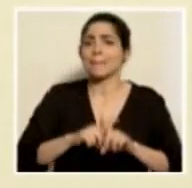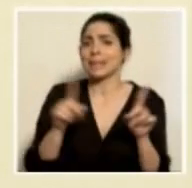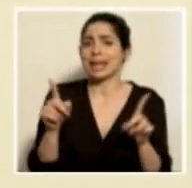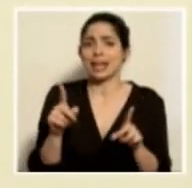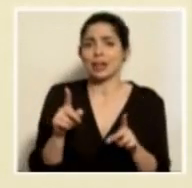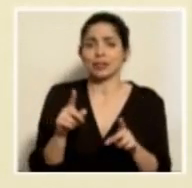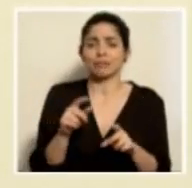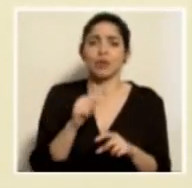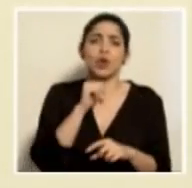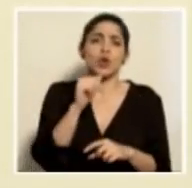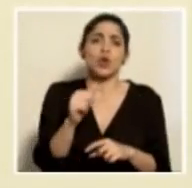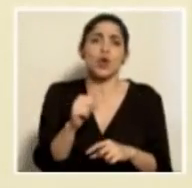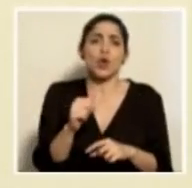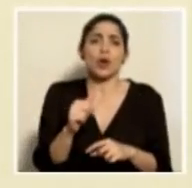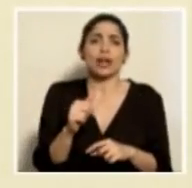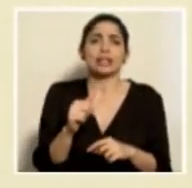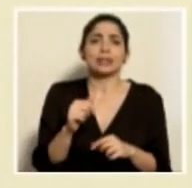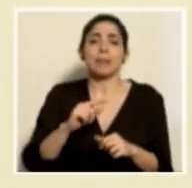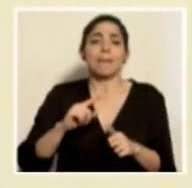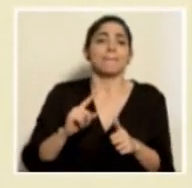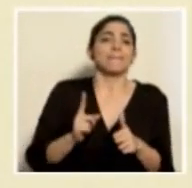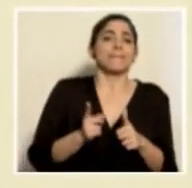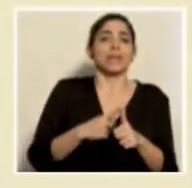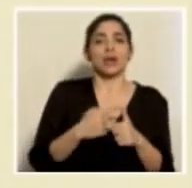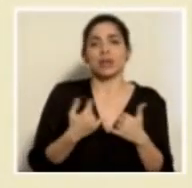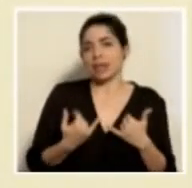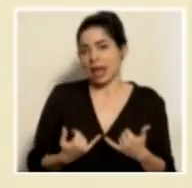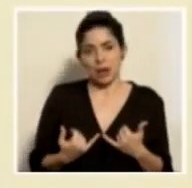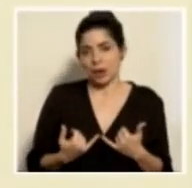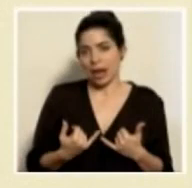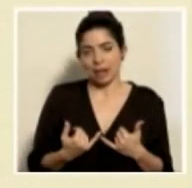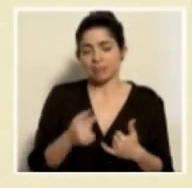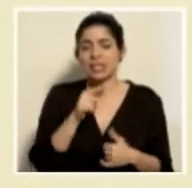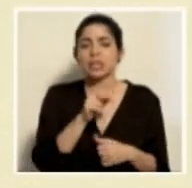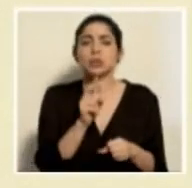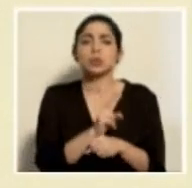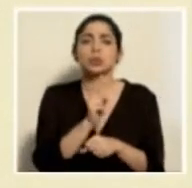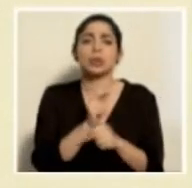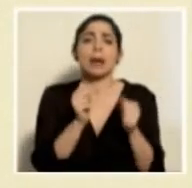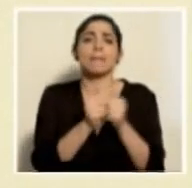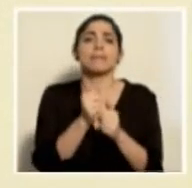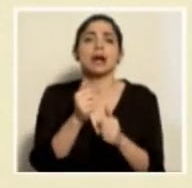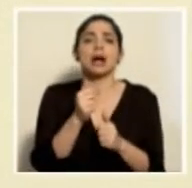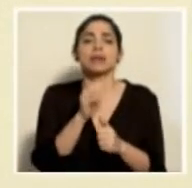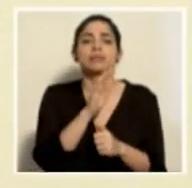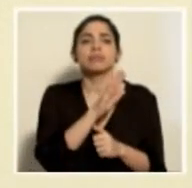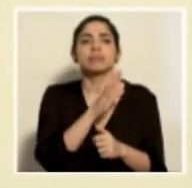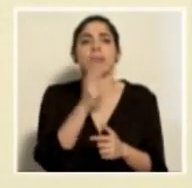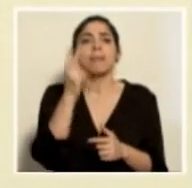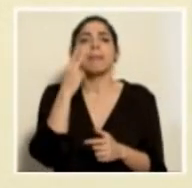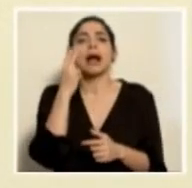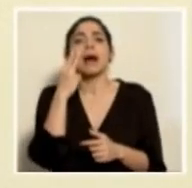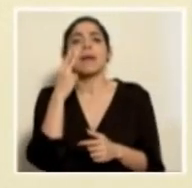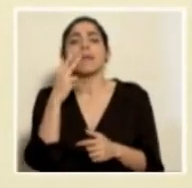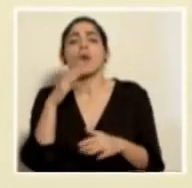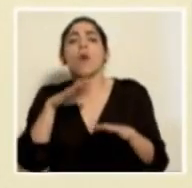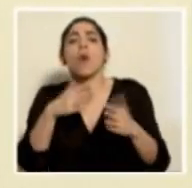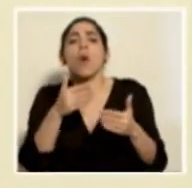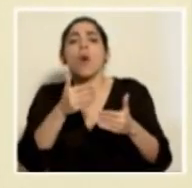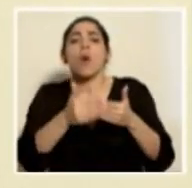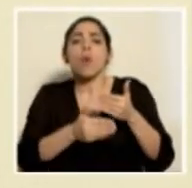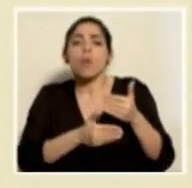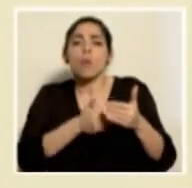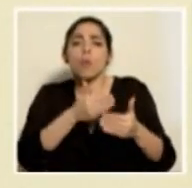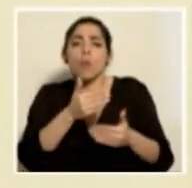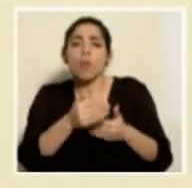es como algo tan prioritario. Eso se usa más que todo para fines pues, de ver cómo ha estado la